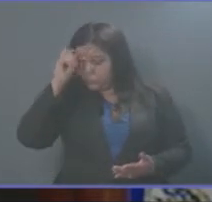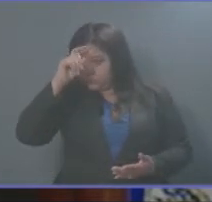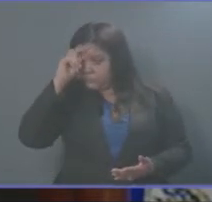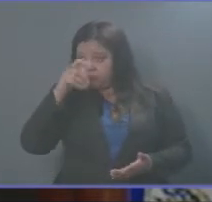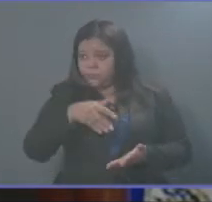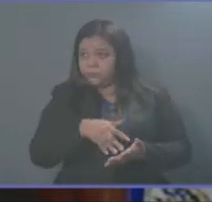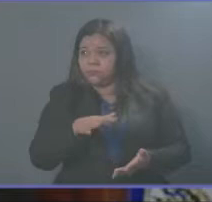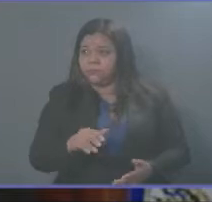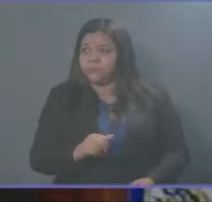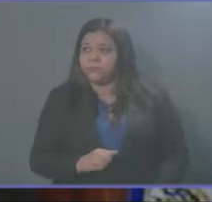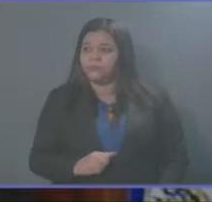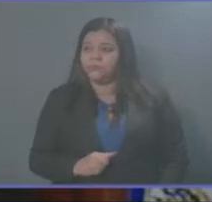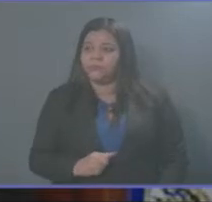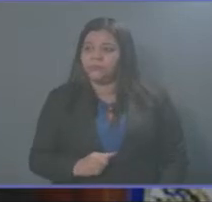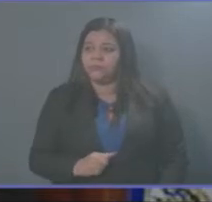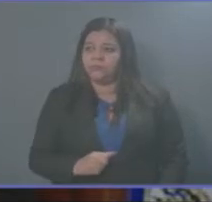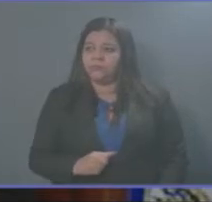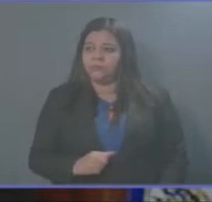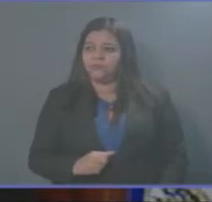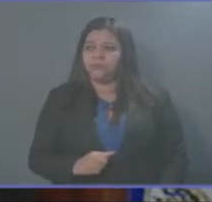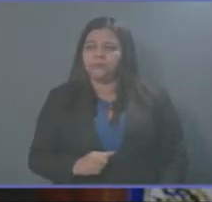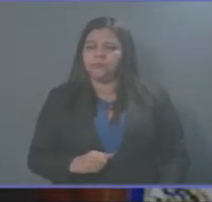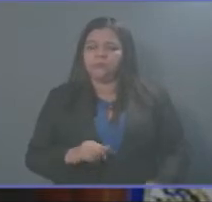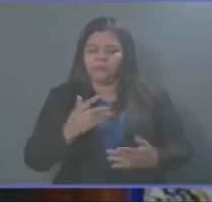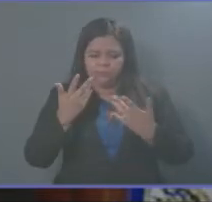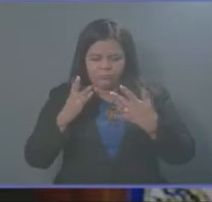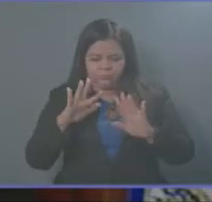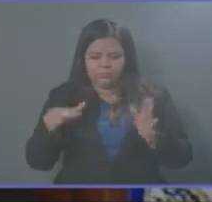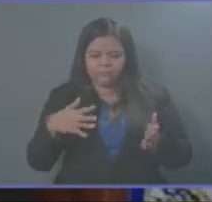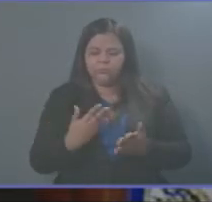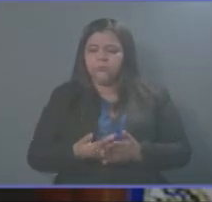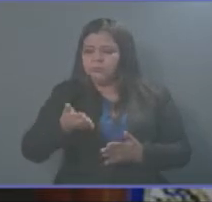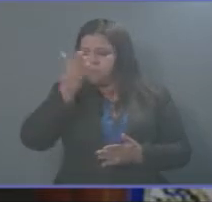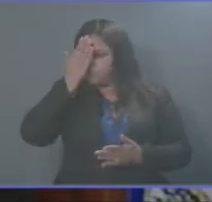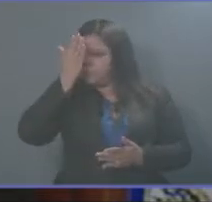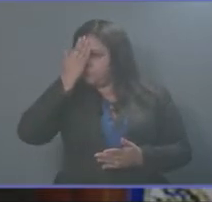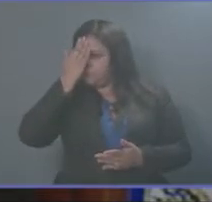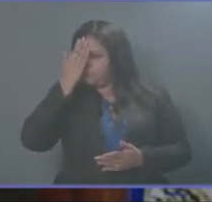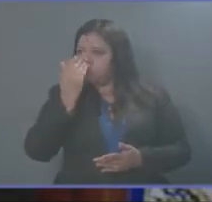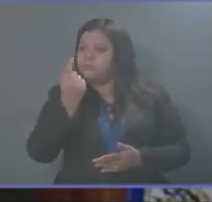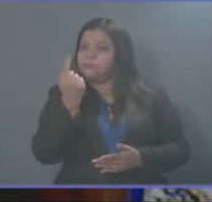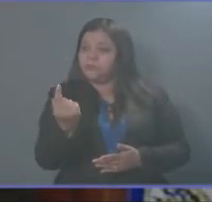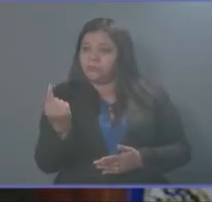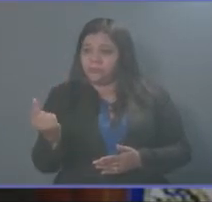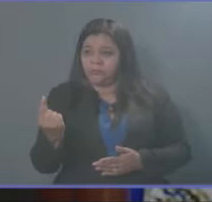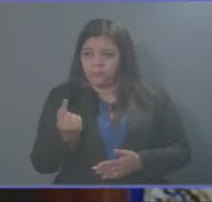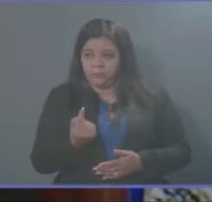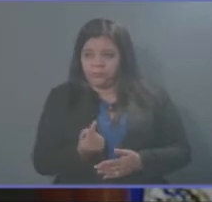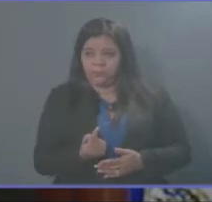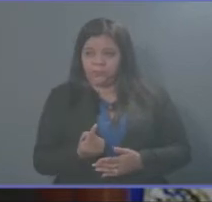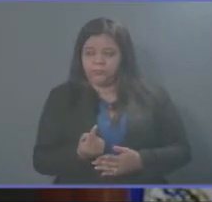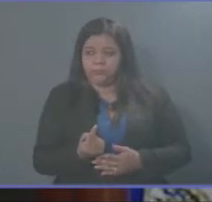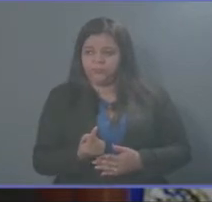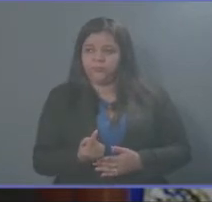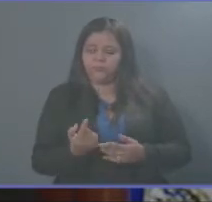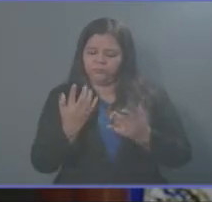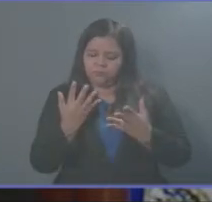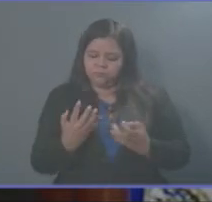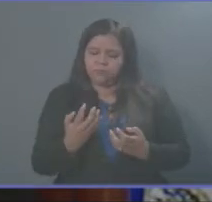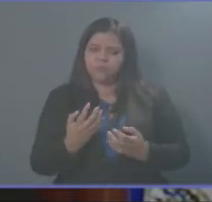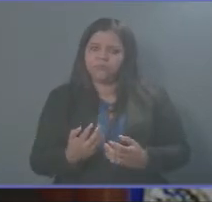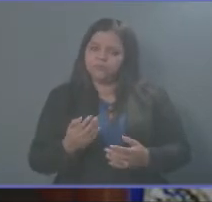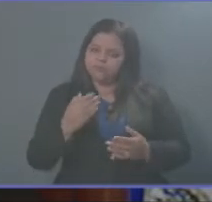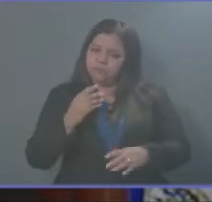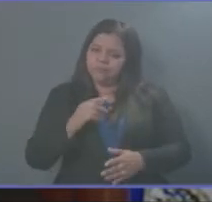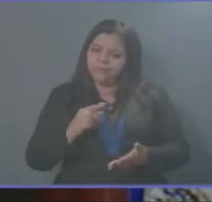pública. Y de nadie es secreto de que la ciudadanía está reclamando